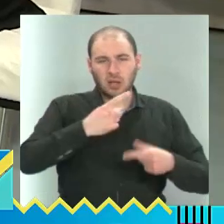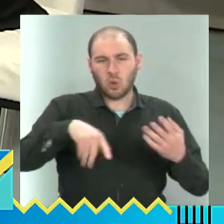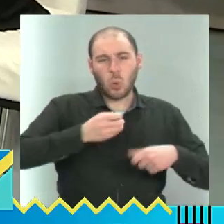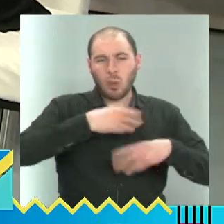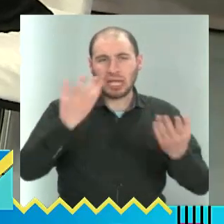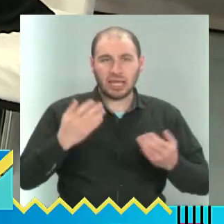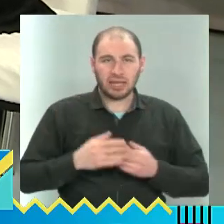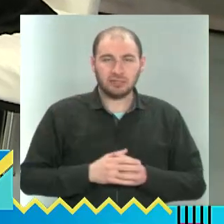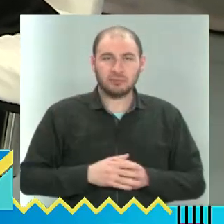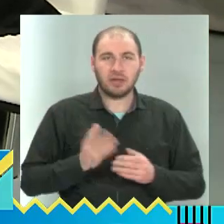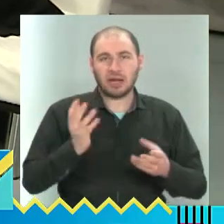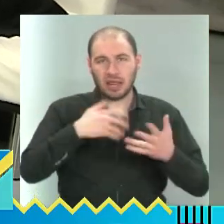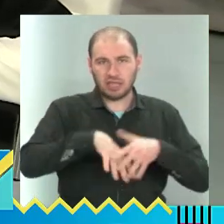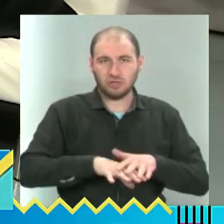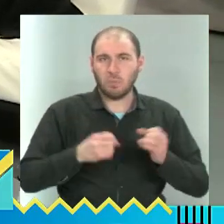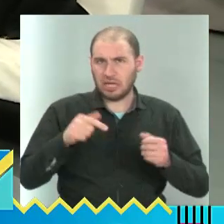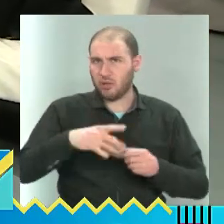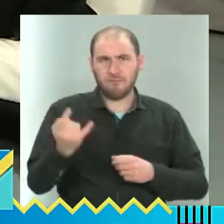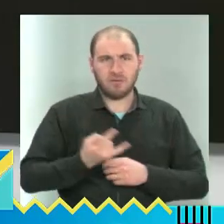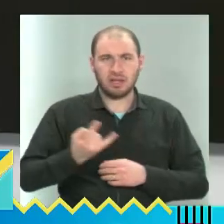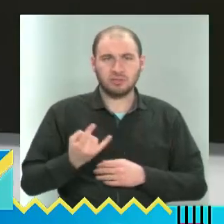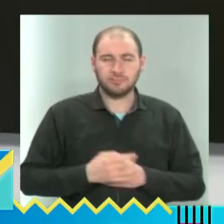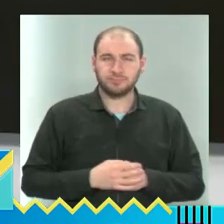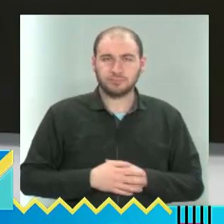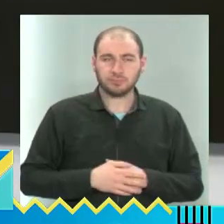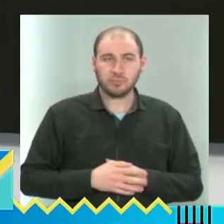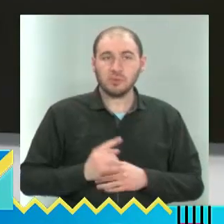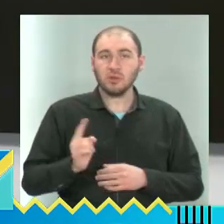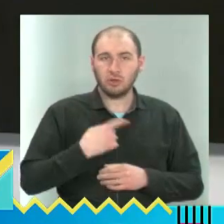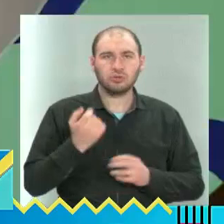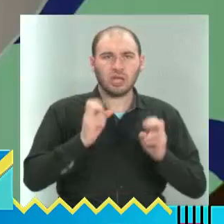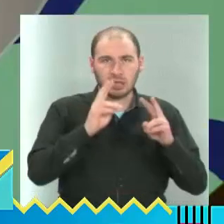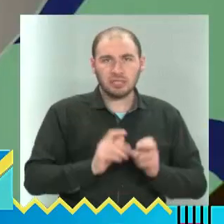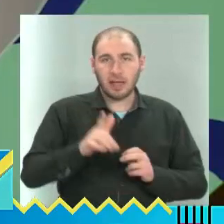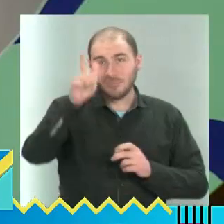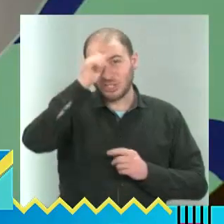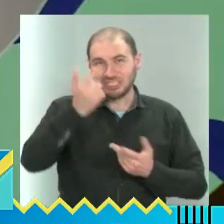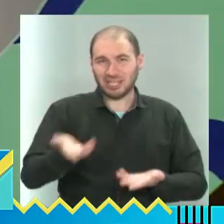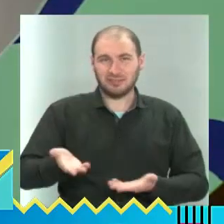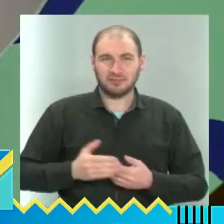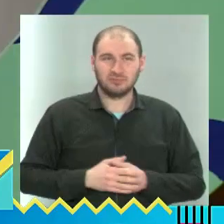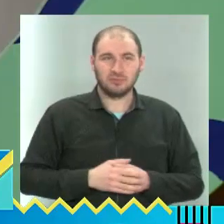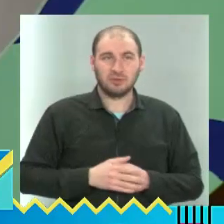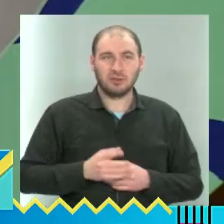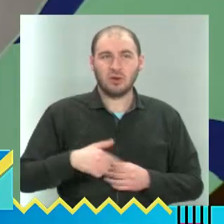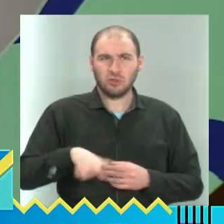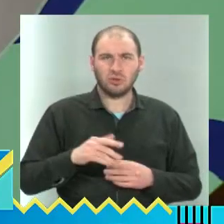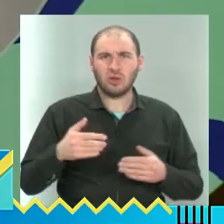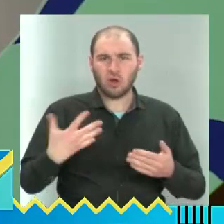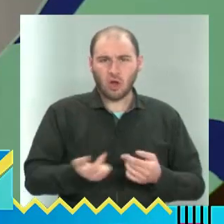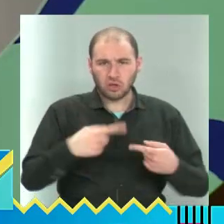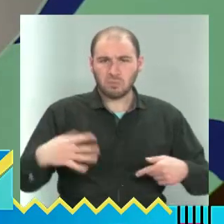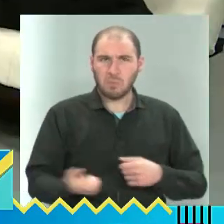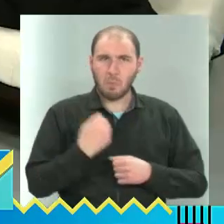índole involucrados, porque esto no es así, porque de hecho nosotros investigamos con las policías y llegamos a muy buenos